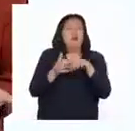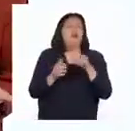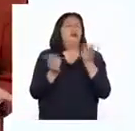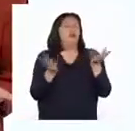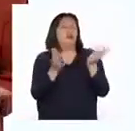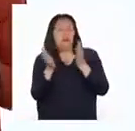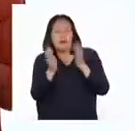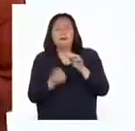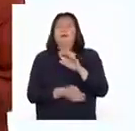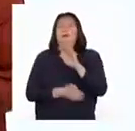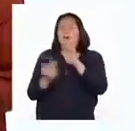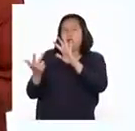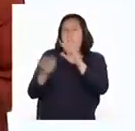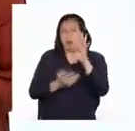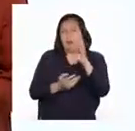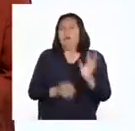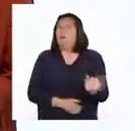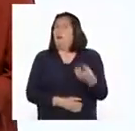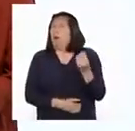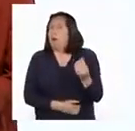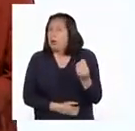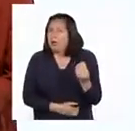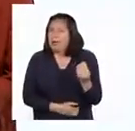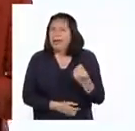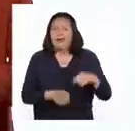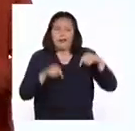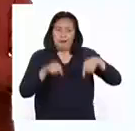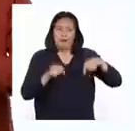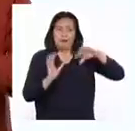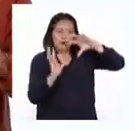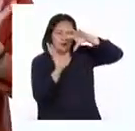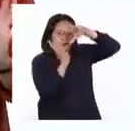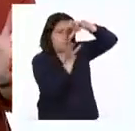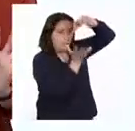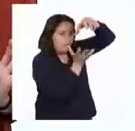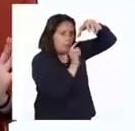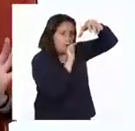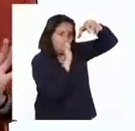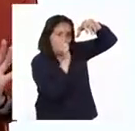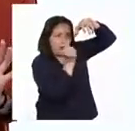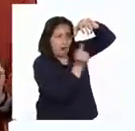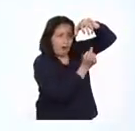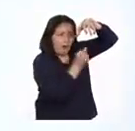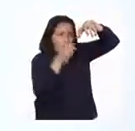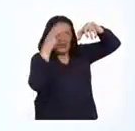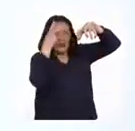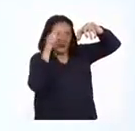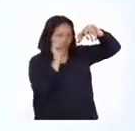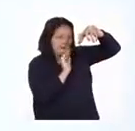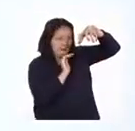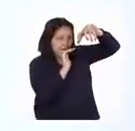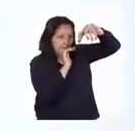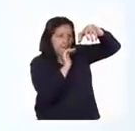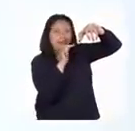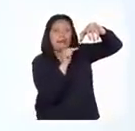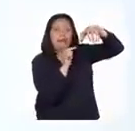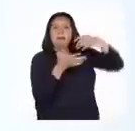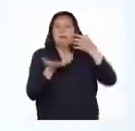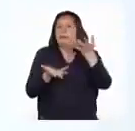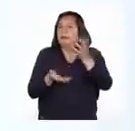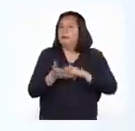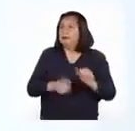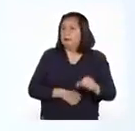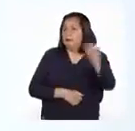¿Saben por qué? Esto es porque tenemos una ubicación geográfica muy cerca al Ecuador. Además, por la presencia de